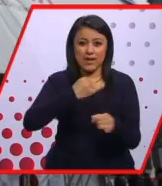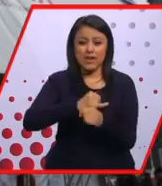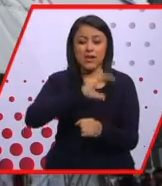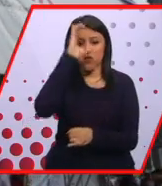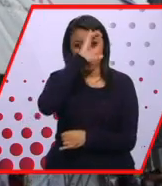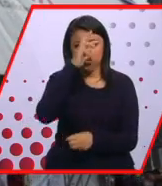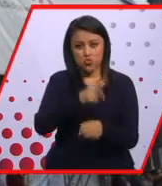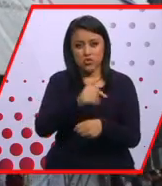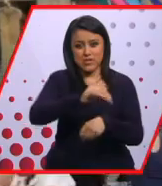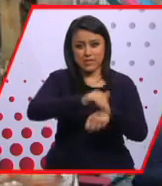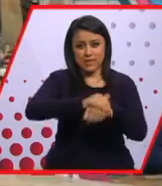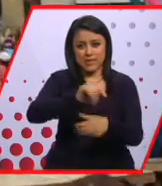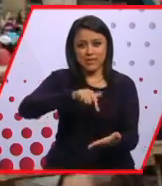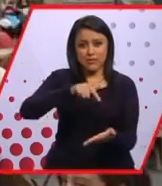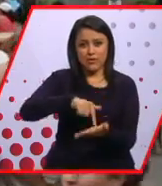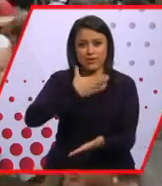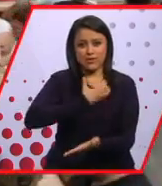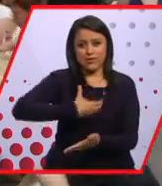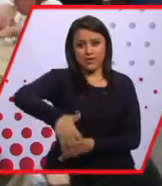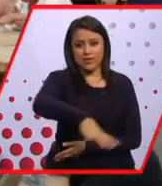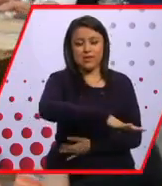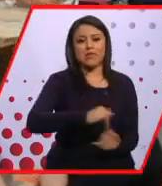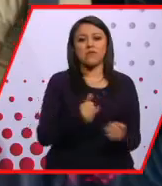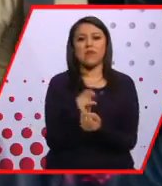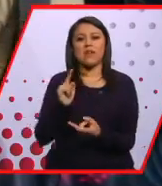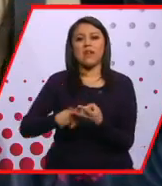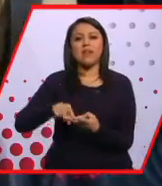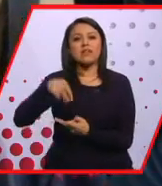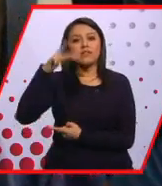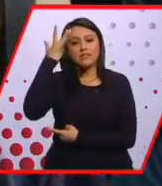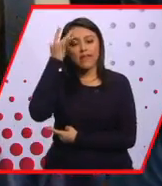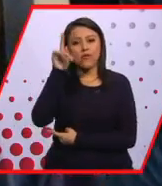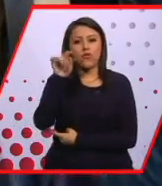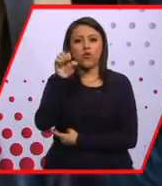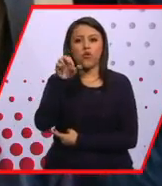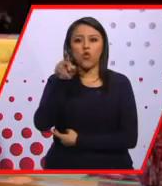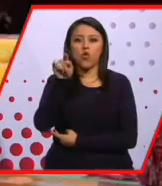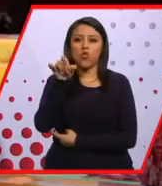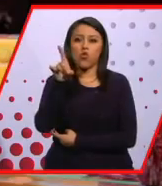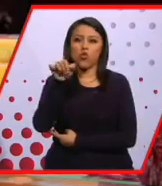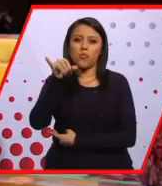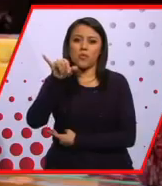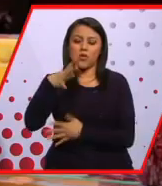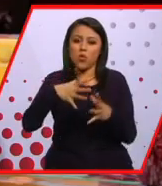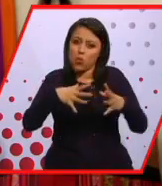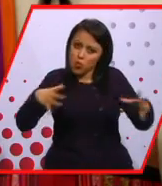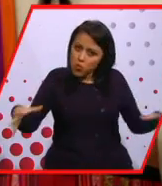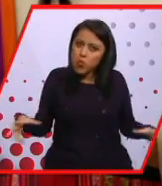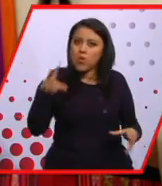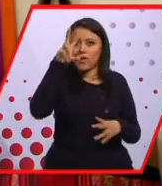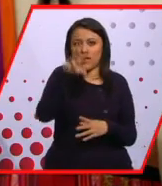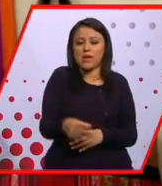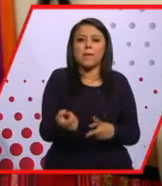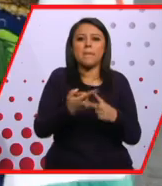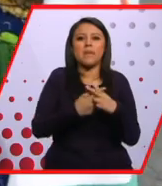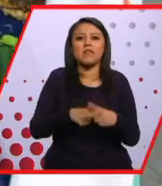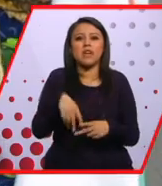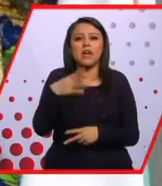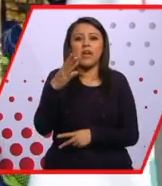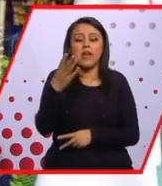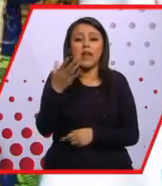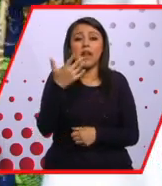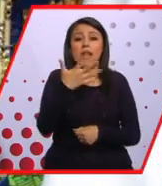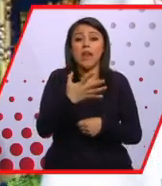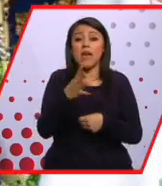Zócalo Capitalino y en la explanada de Santo Domingo. Es que los amigos están creciendo cada vez más. Y en esta novena edición, el